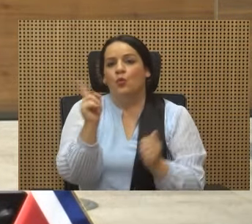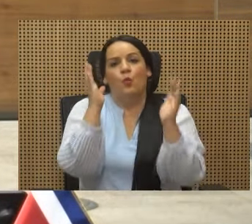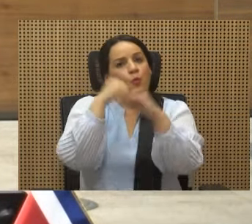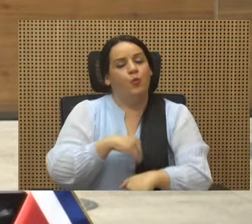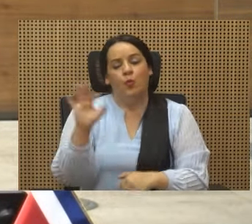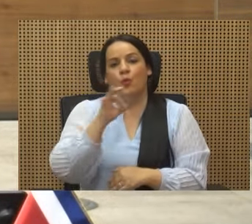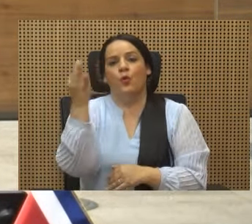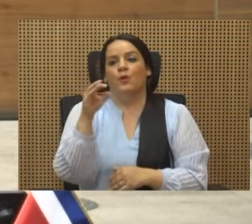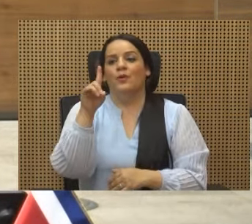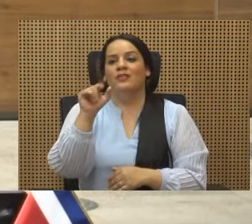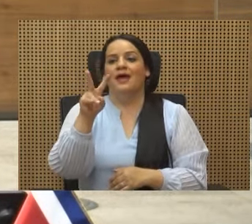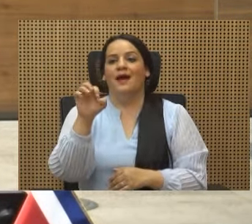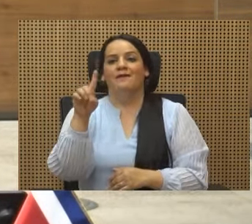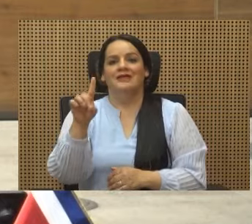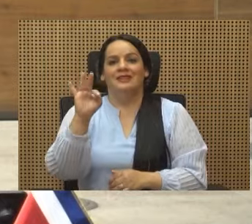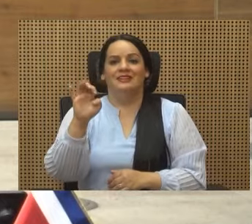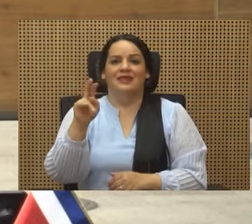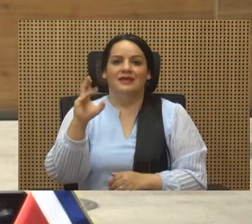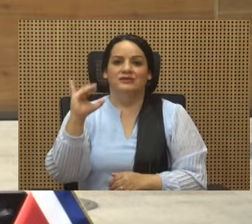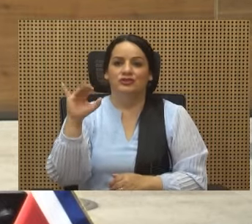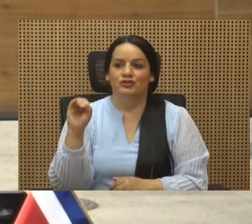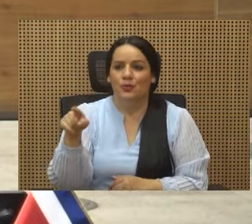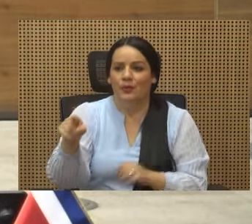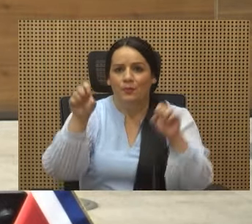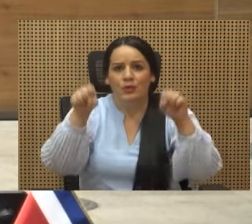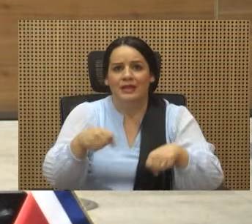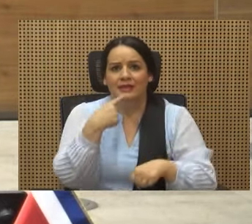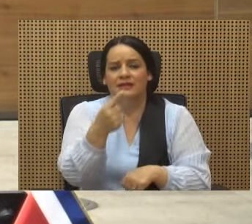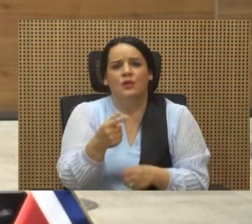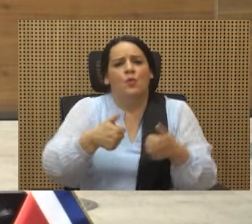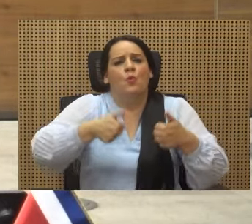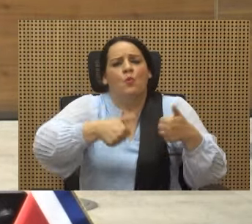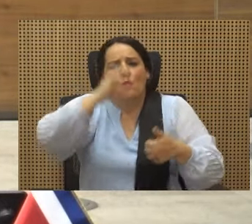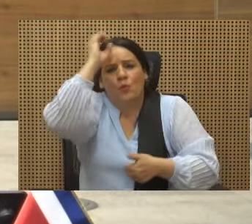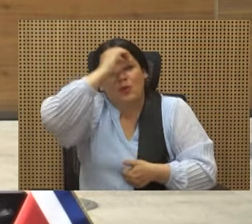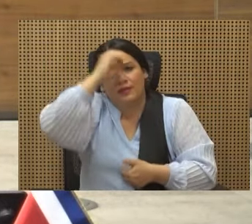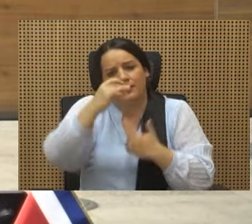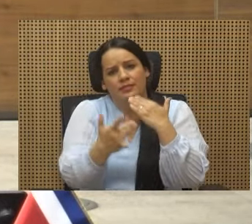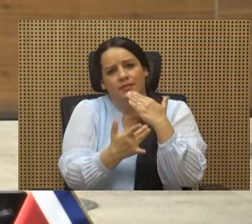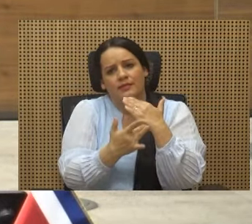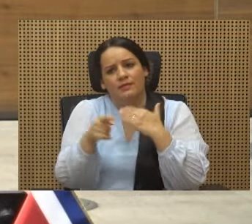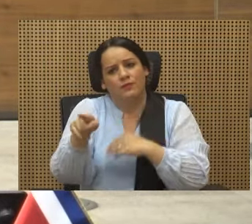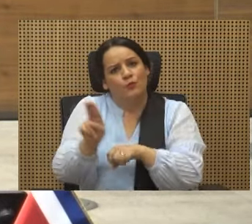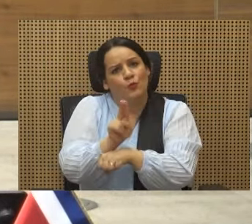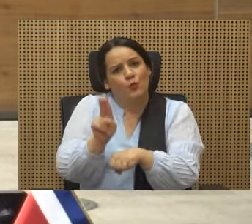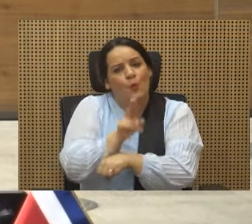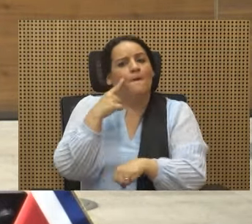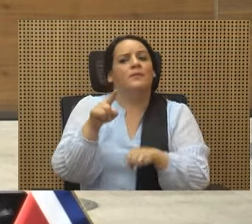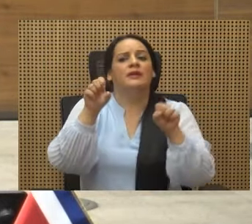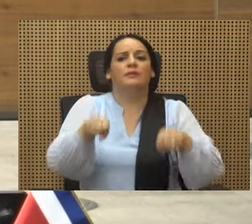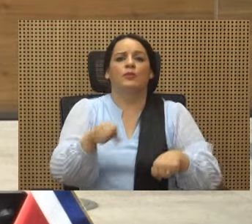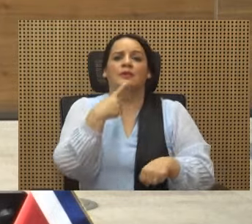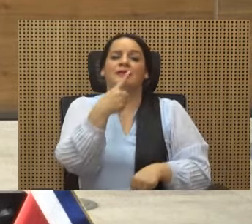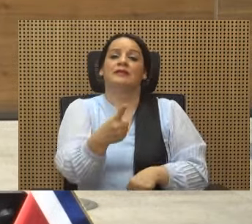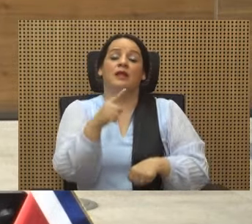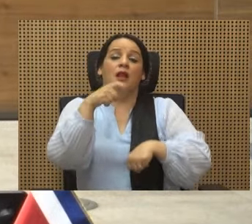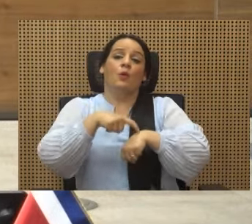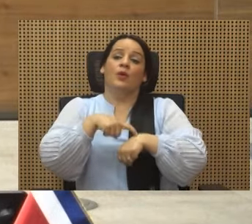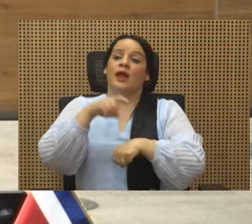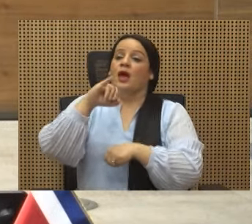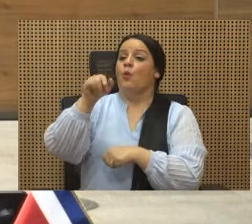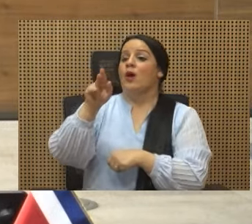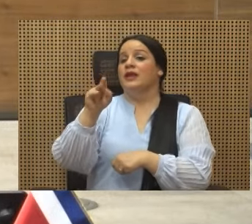que don David tensio pudiese decir cuál fue el criterio técnico que utilizaba para decir a la hora de Juanito le